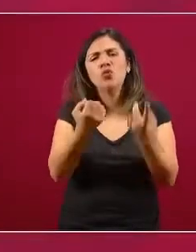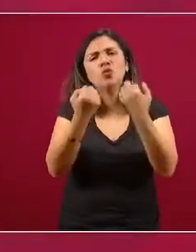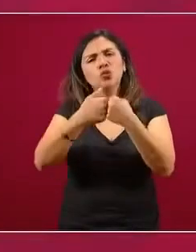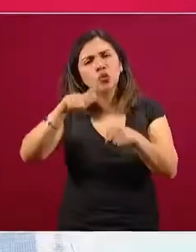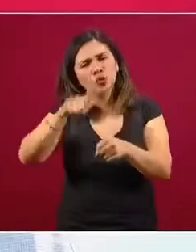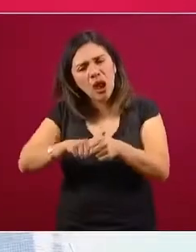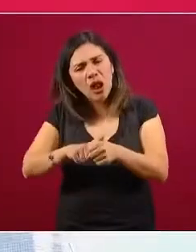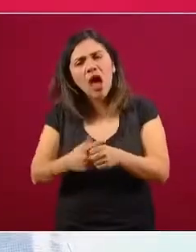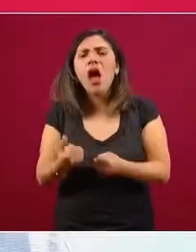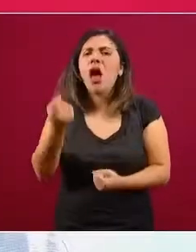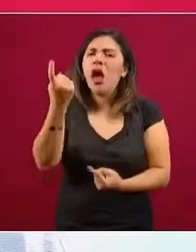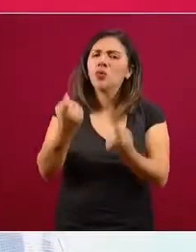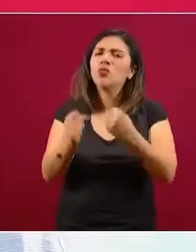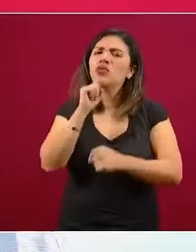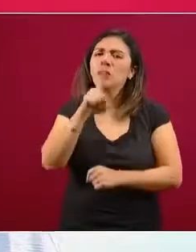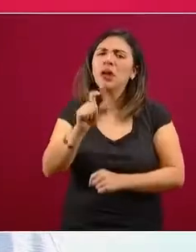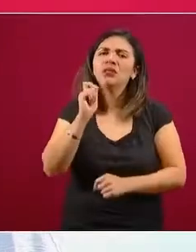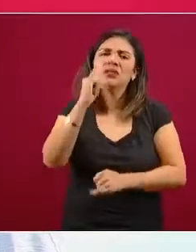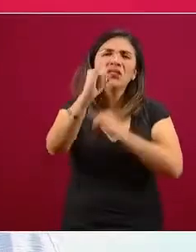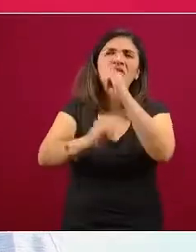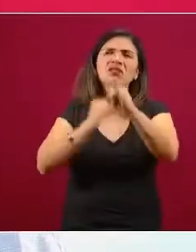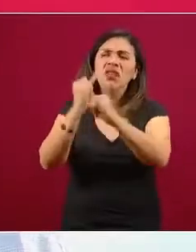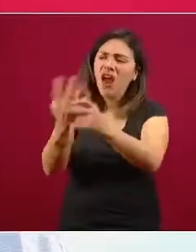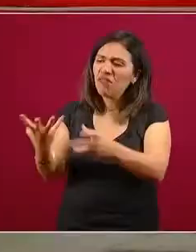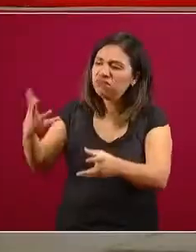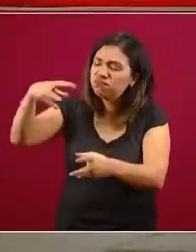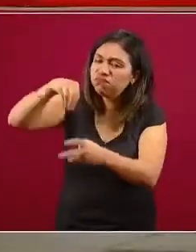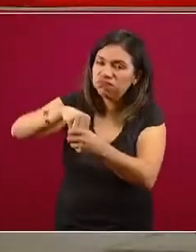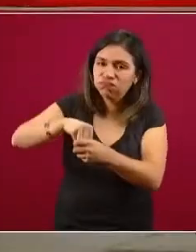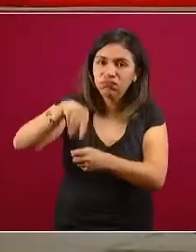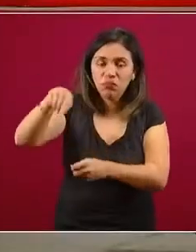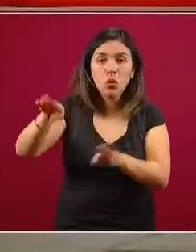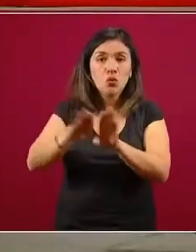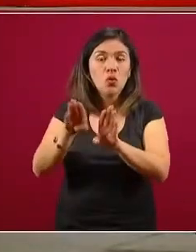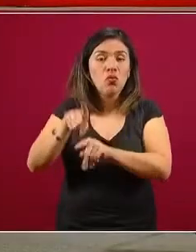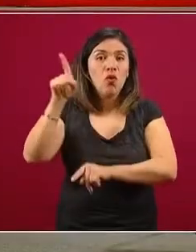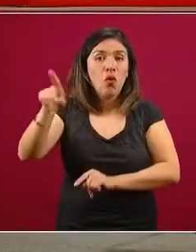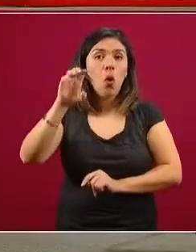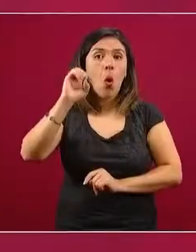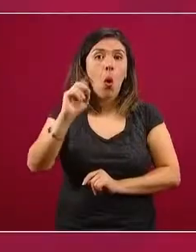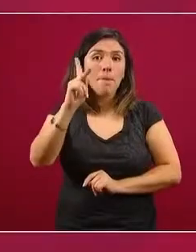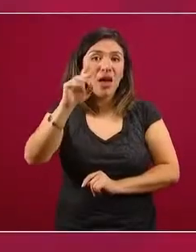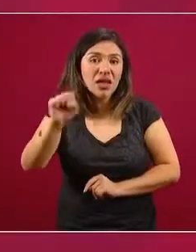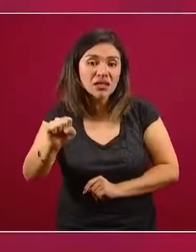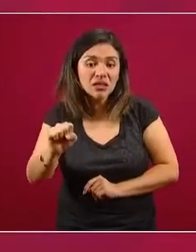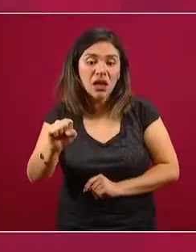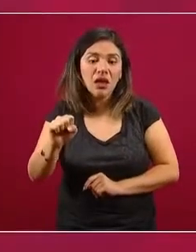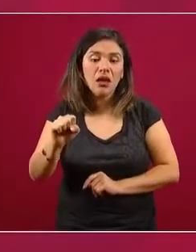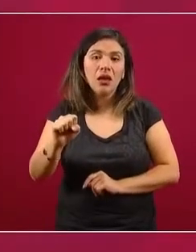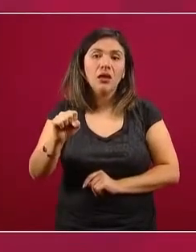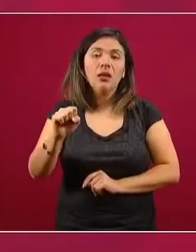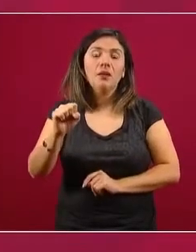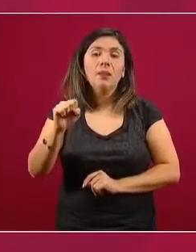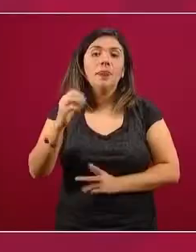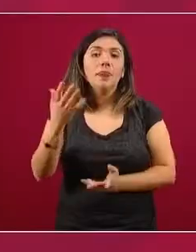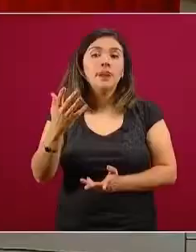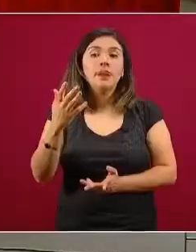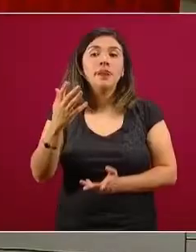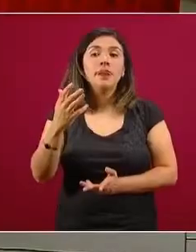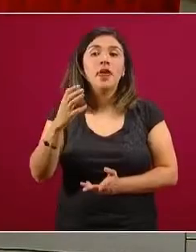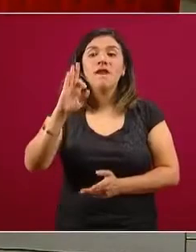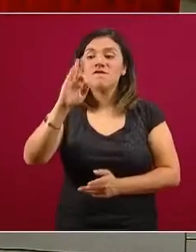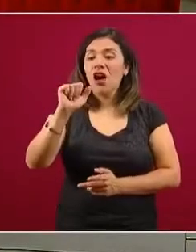sociales y también de organismos internacionales, como la propia Organización Panamericana y Mundial de la Salud,